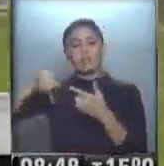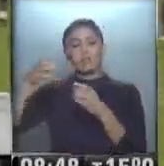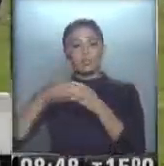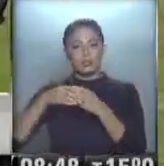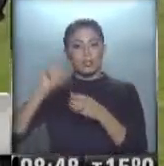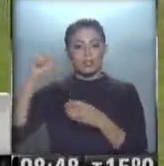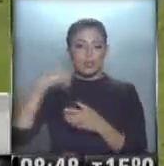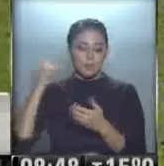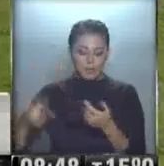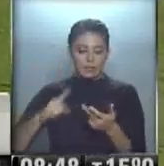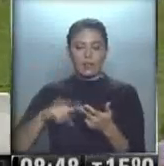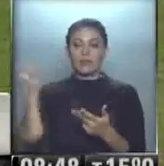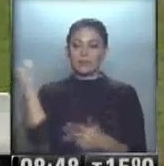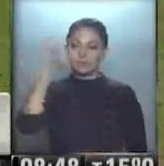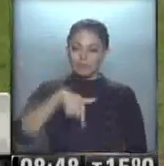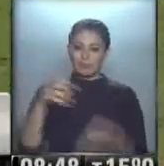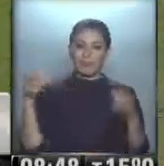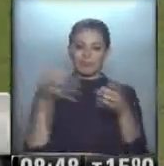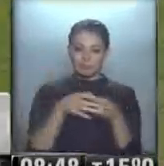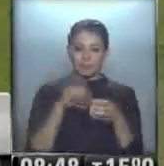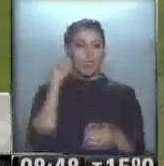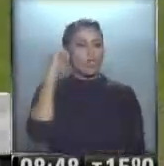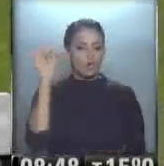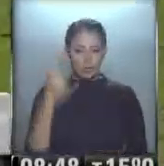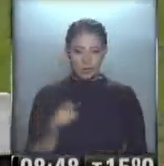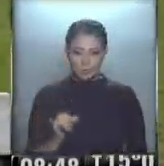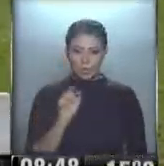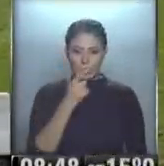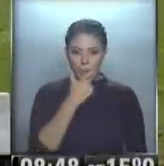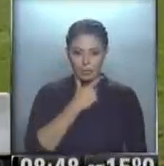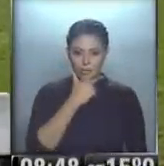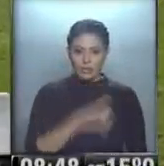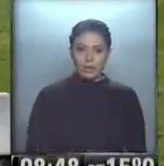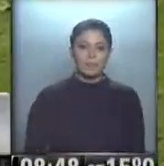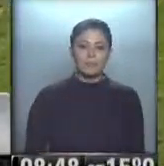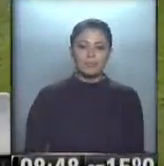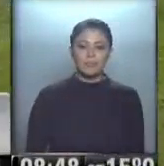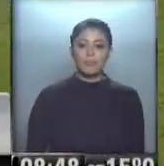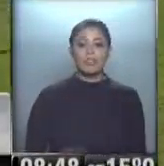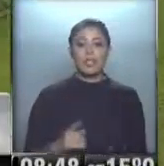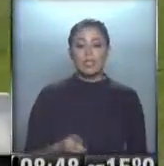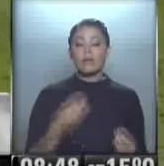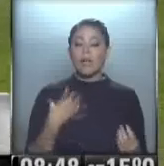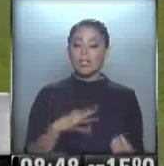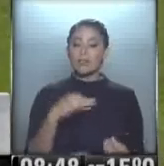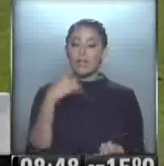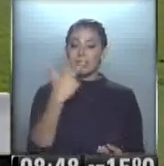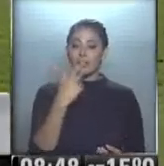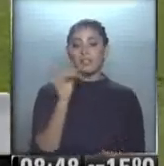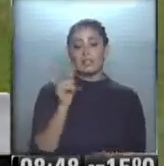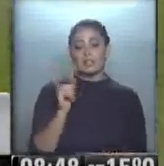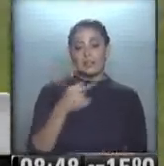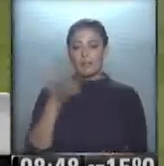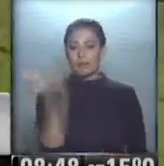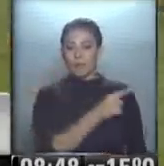Villarreal de España y recaló aquí en el bodeguero en Godoy Cruz de Mendoza. Para llevarse la pelota tenía que hacer tres. Sí,